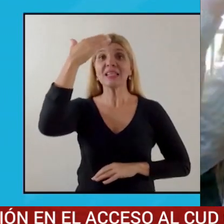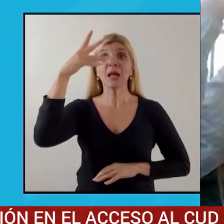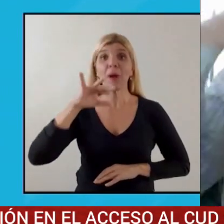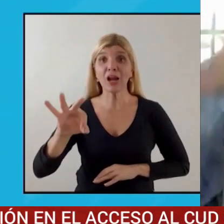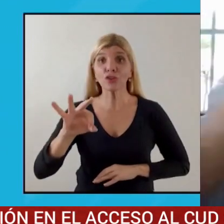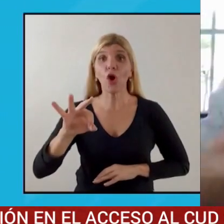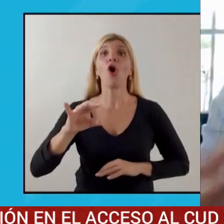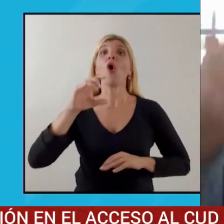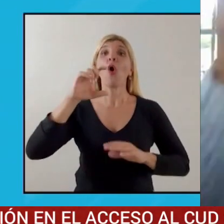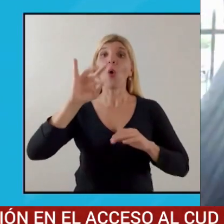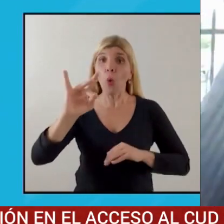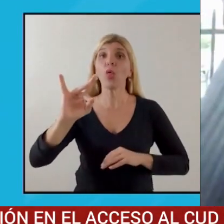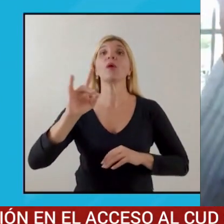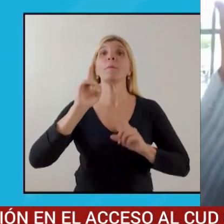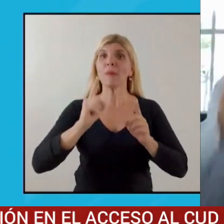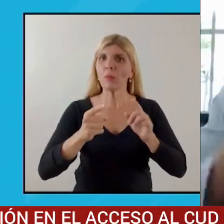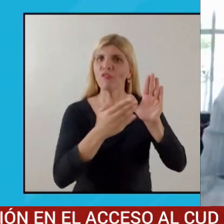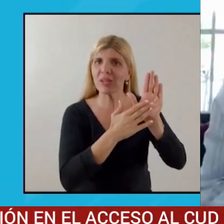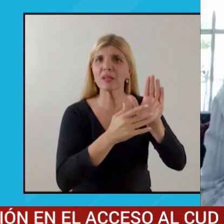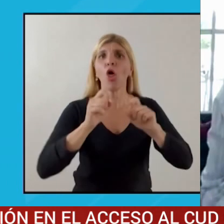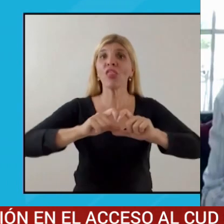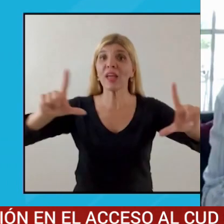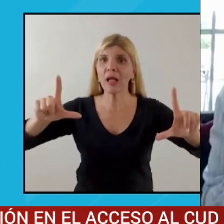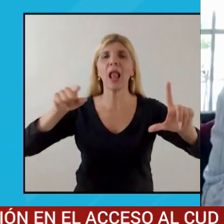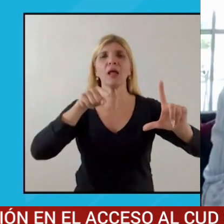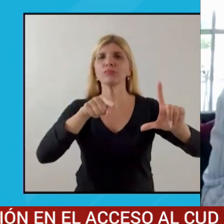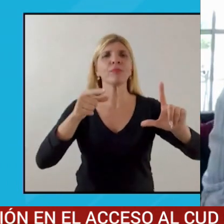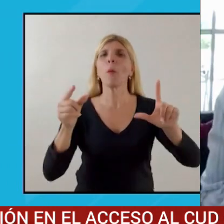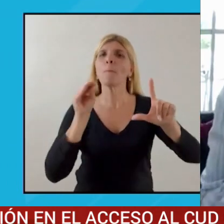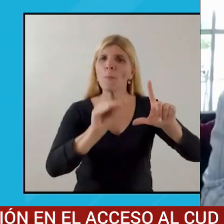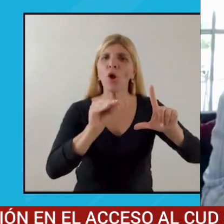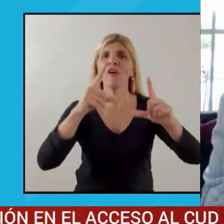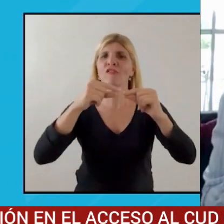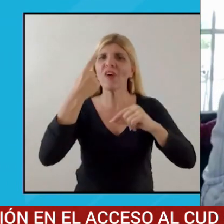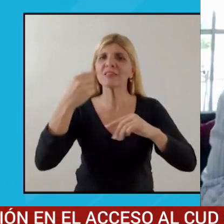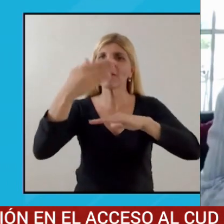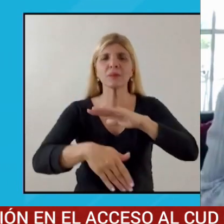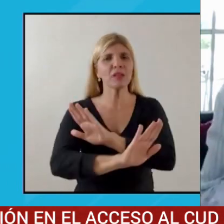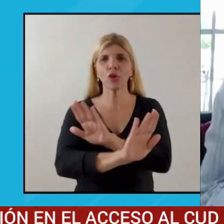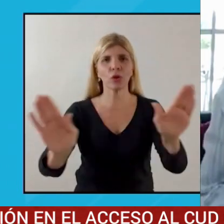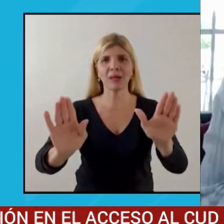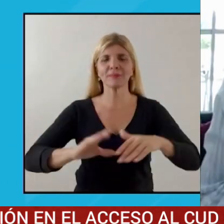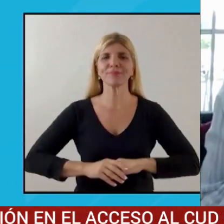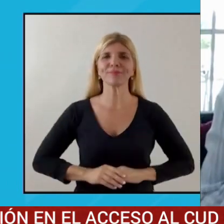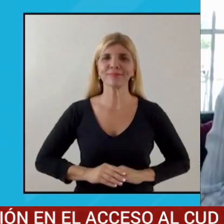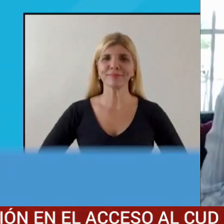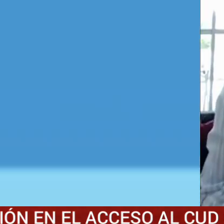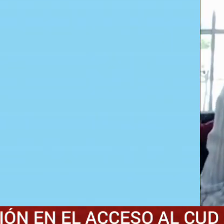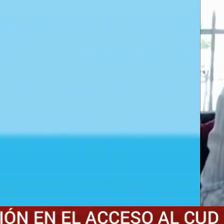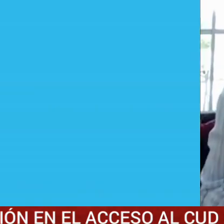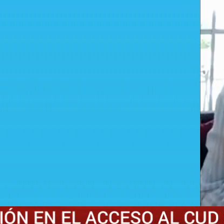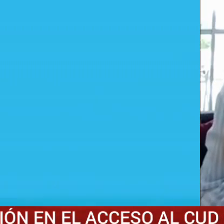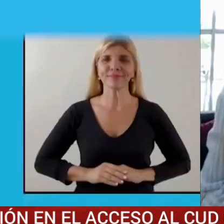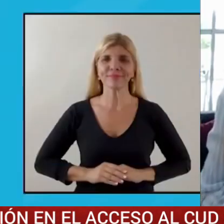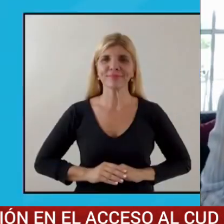debate muy controversial el tema, hay mucha gente que está a favor y otras no. Porque también hay muchos abusos, Yanina, ¿cuál le van a hacer que establece la